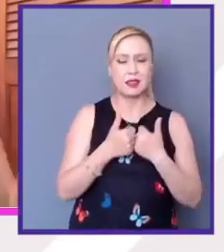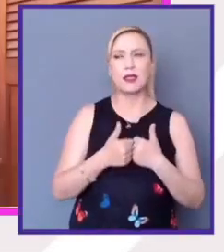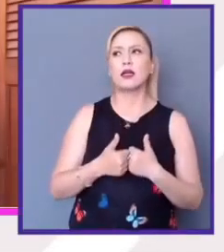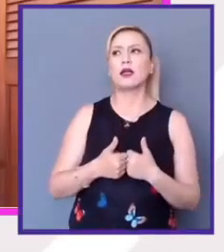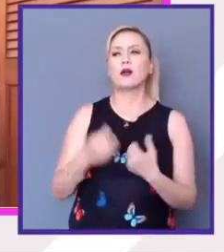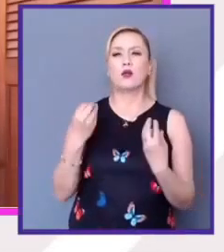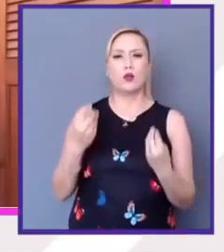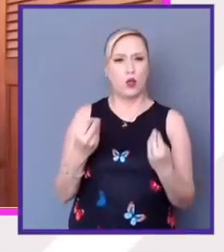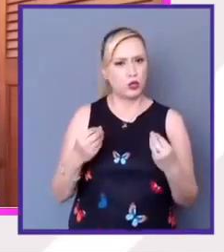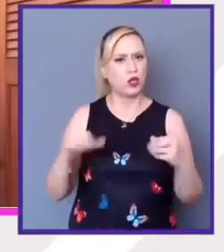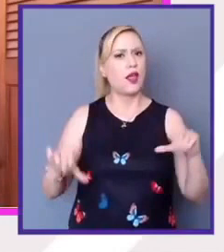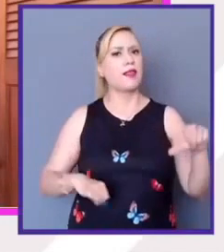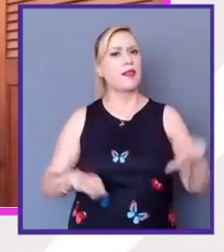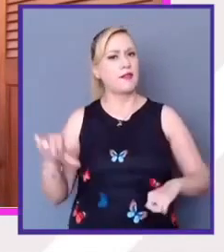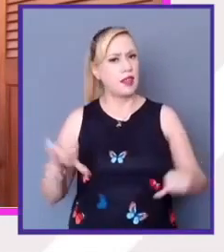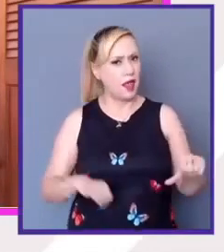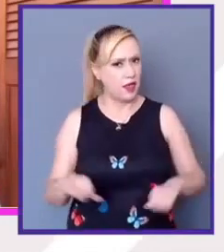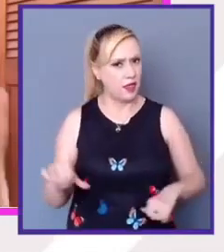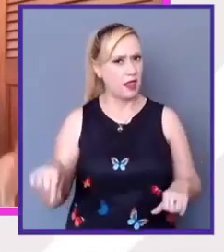actividades de